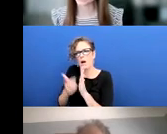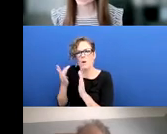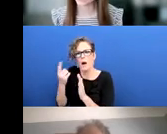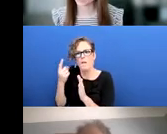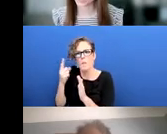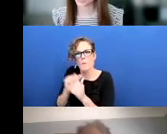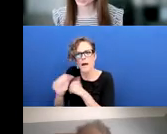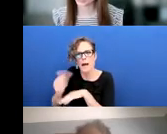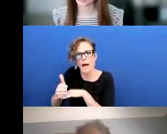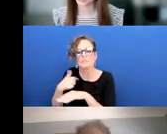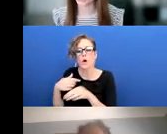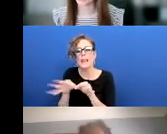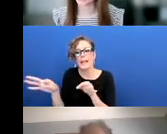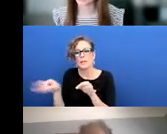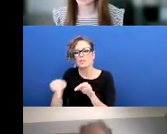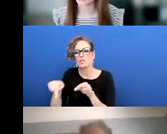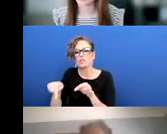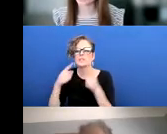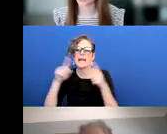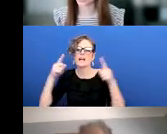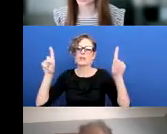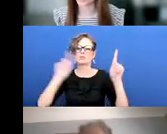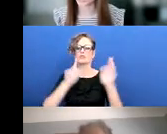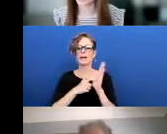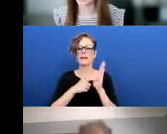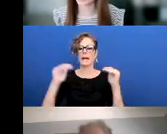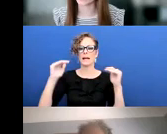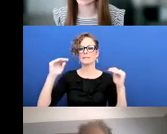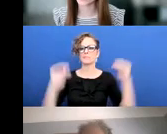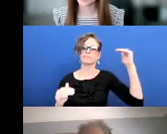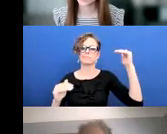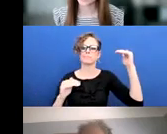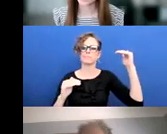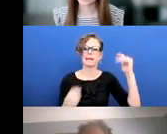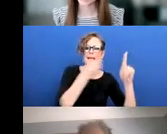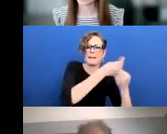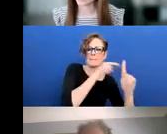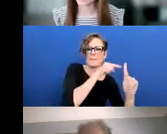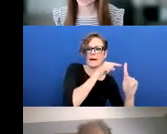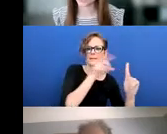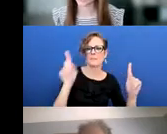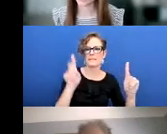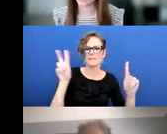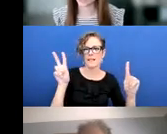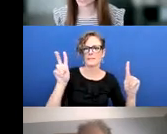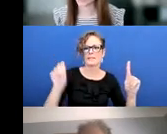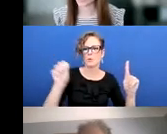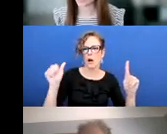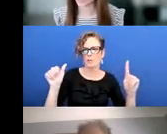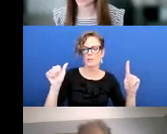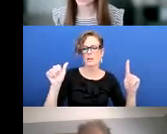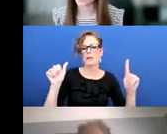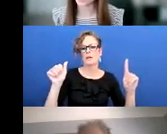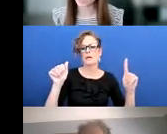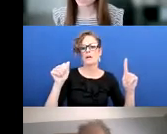ver, pero agregamos algunas palabras para mostrar